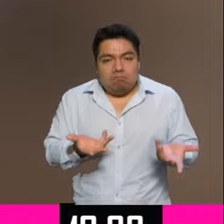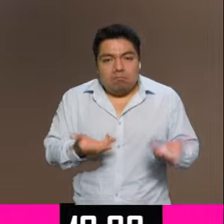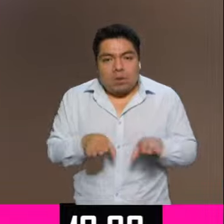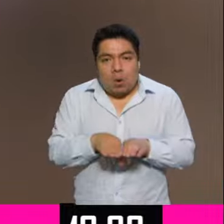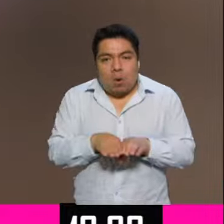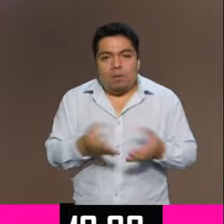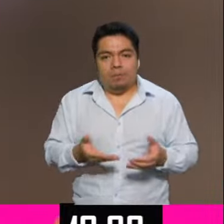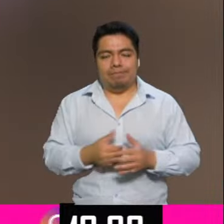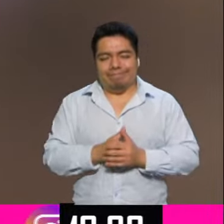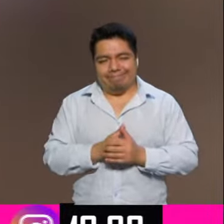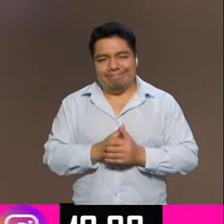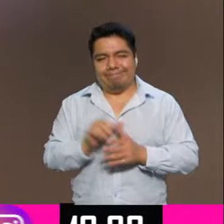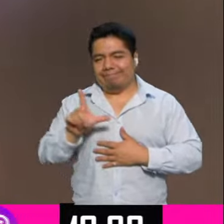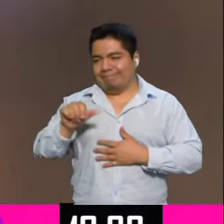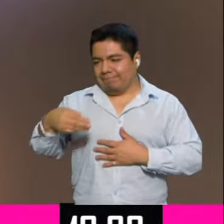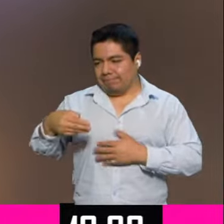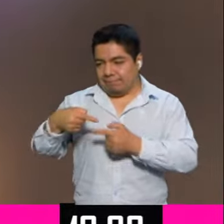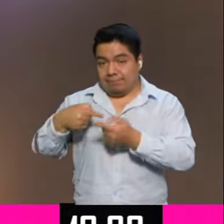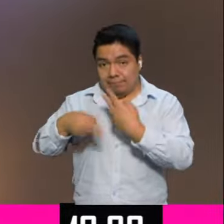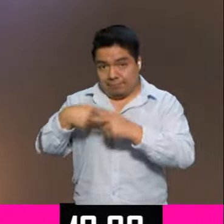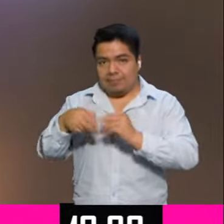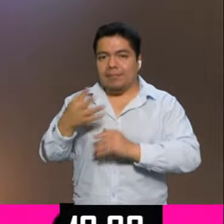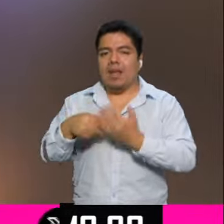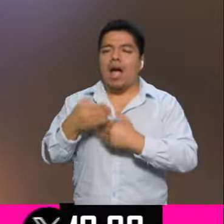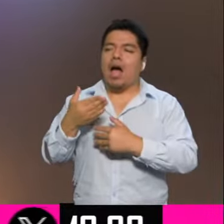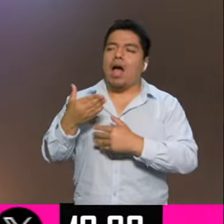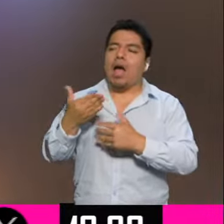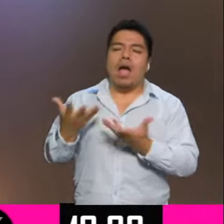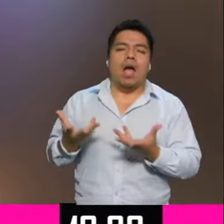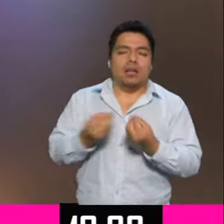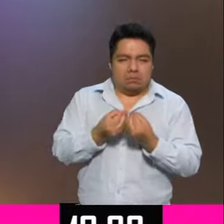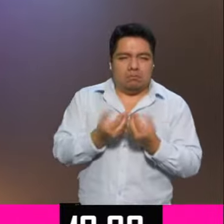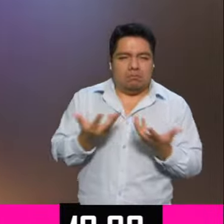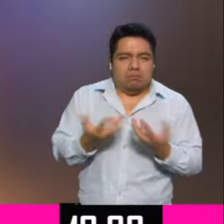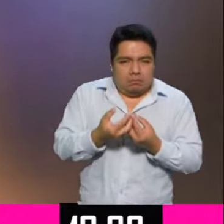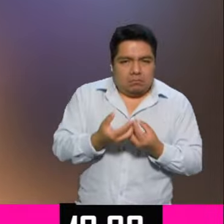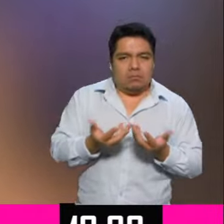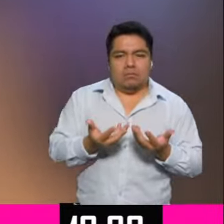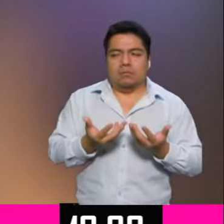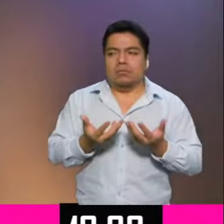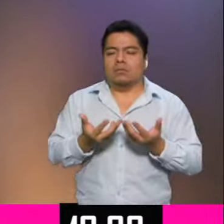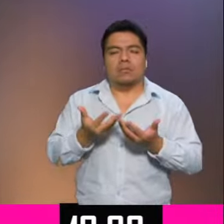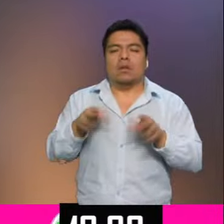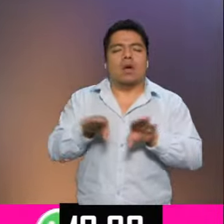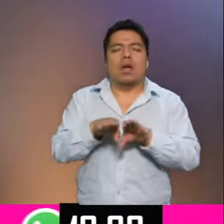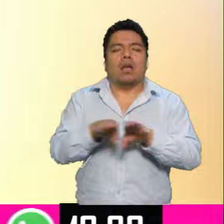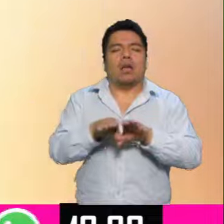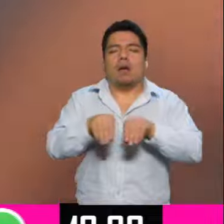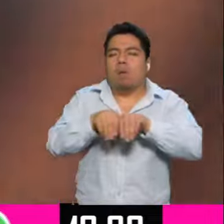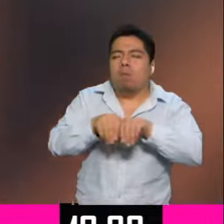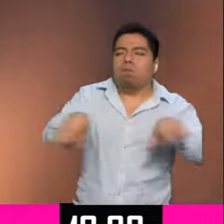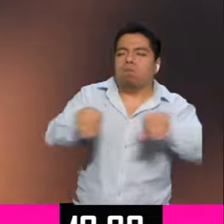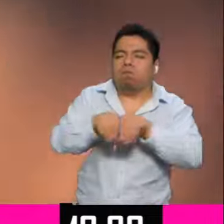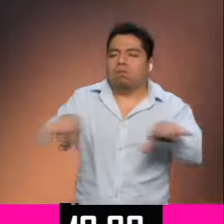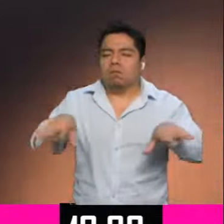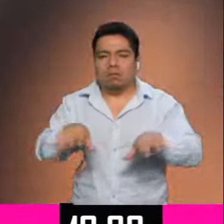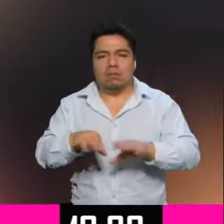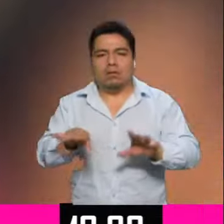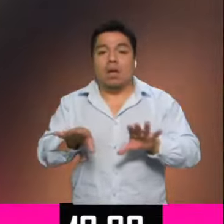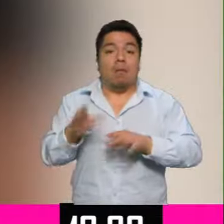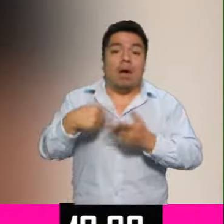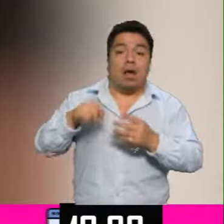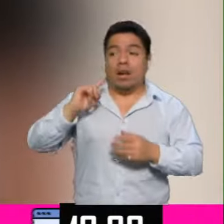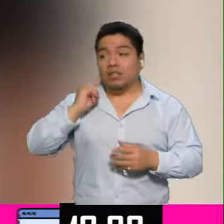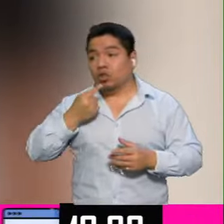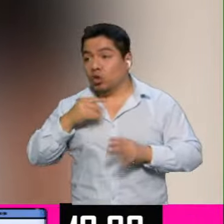enseñamos, la lengua de señas mexicana. Ajá. ¿Qué quiere decir? Que no anunciamos en nuestra difusión, no anunciamos que es para